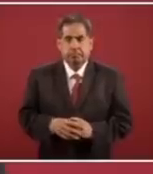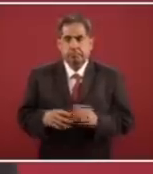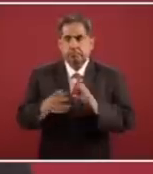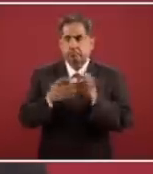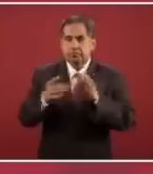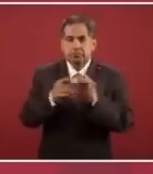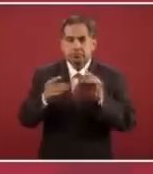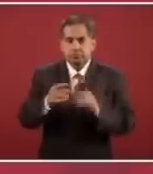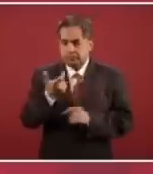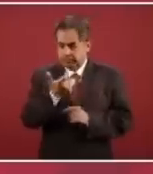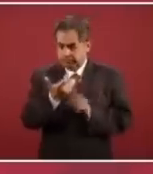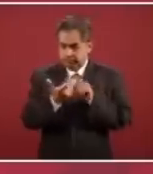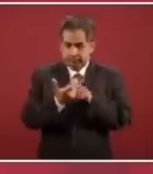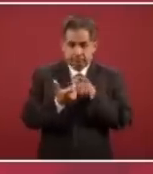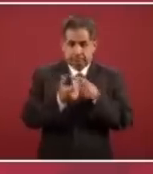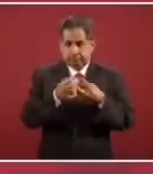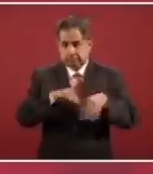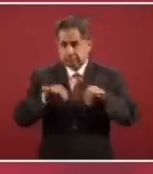reinar el dinero.